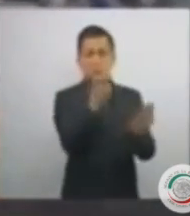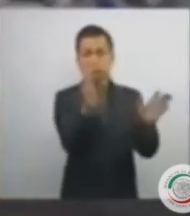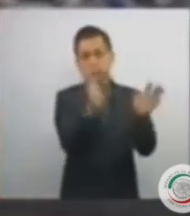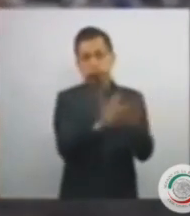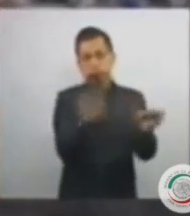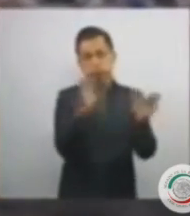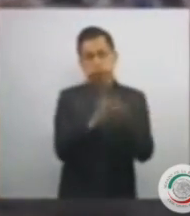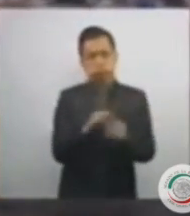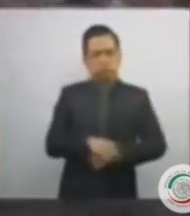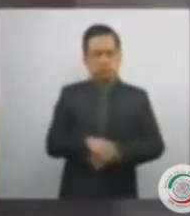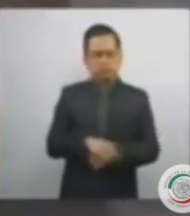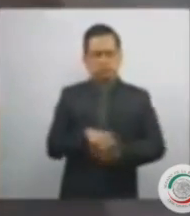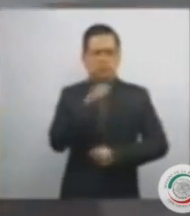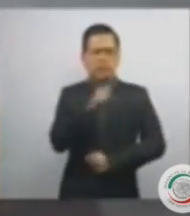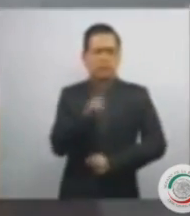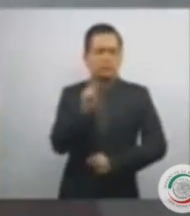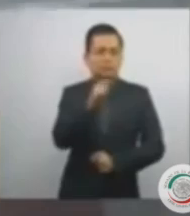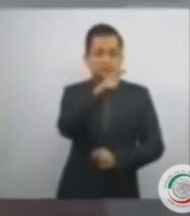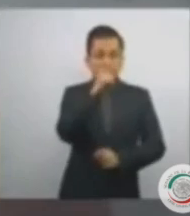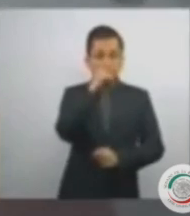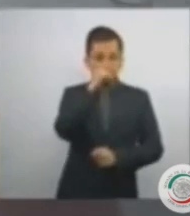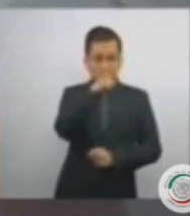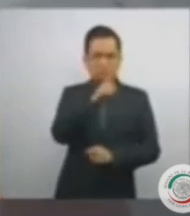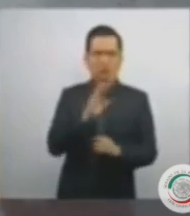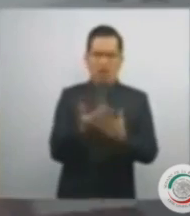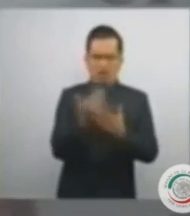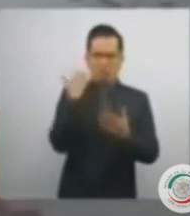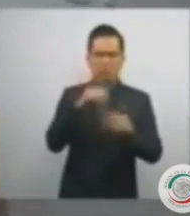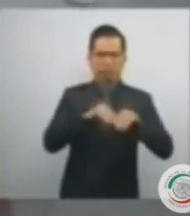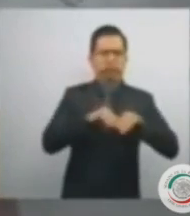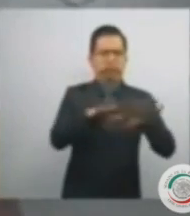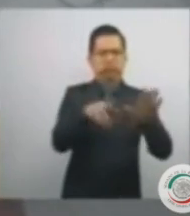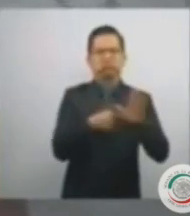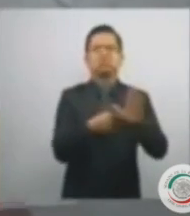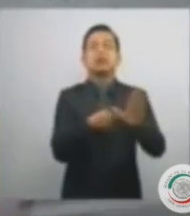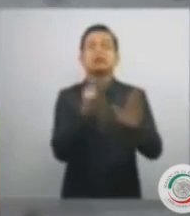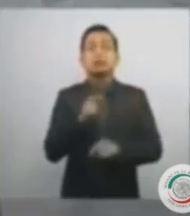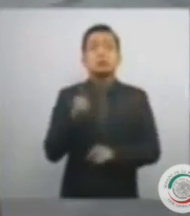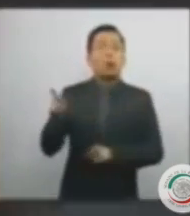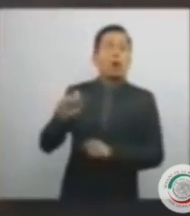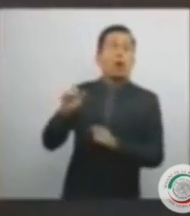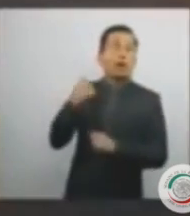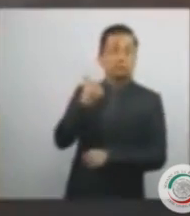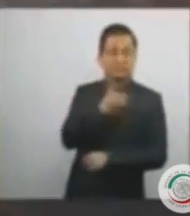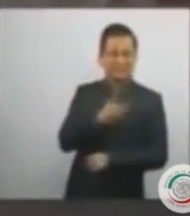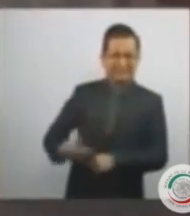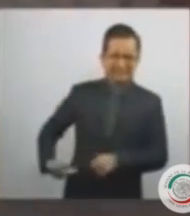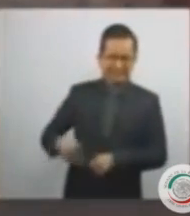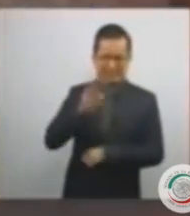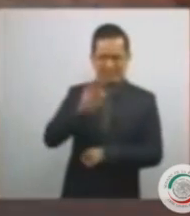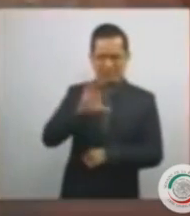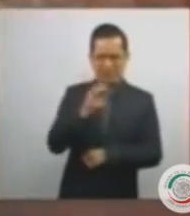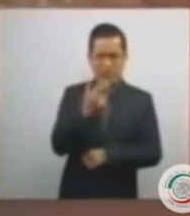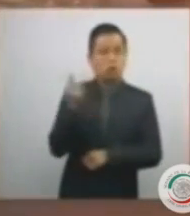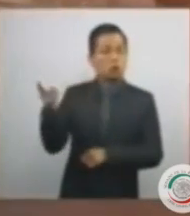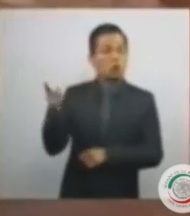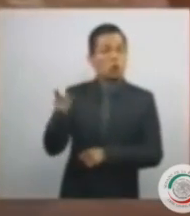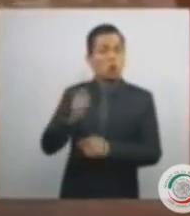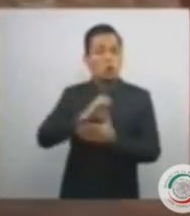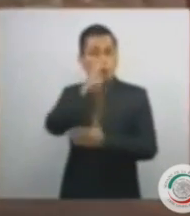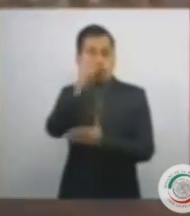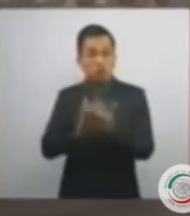informaron los contratos leoninos que la administración de Calderón dejó sembrados por todas partes en este